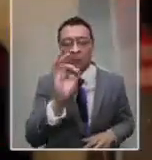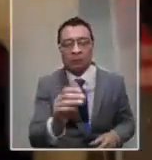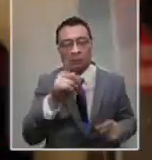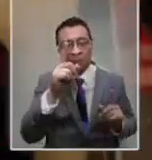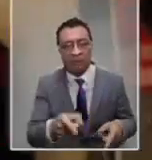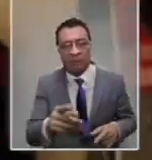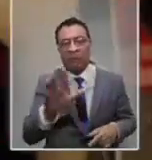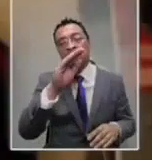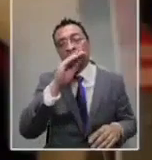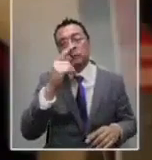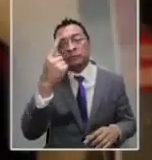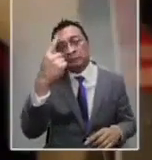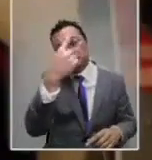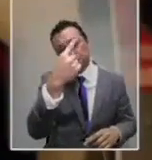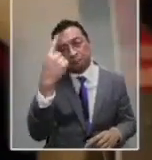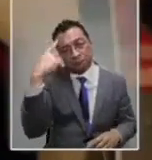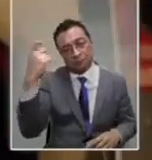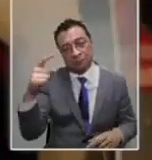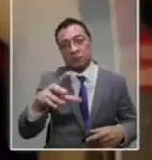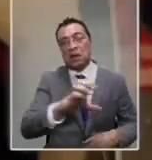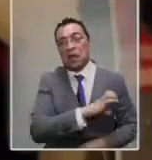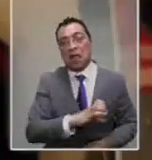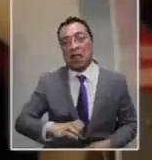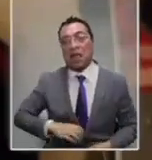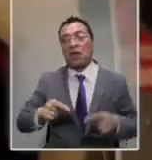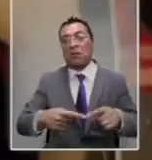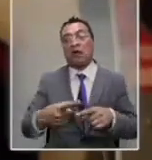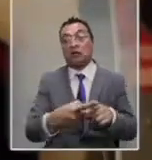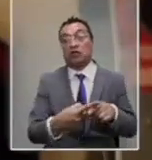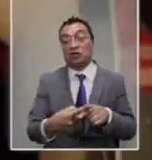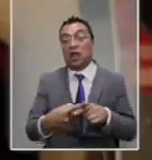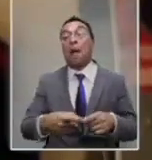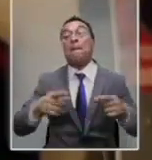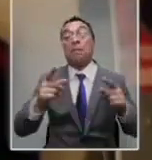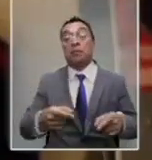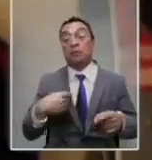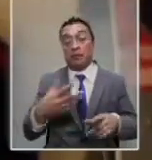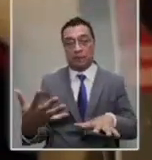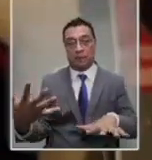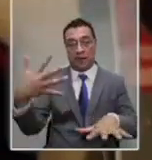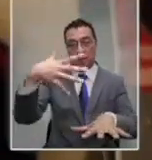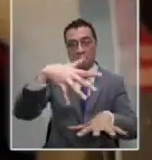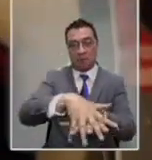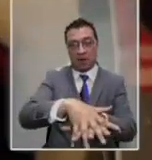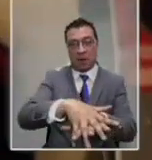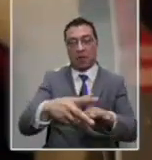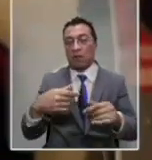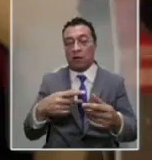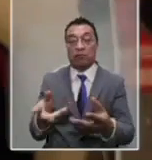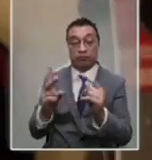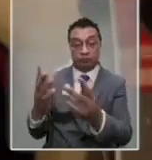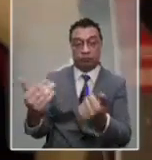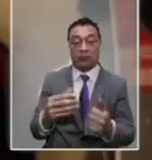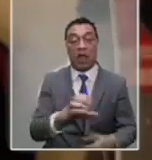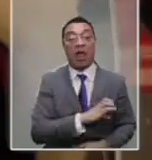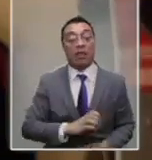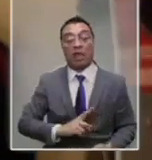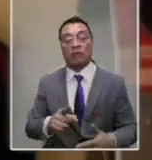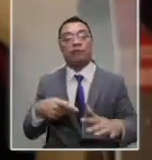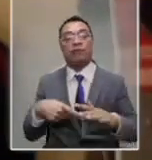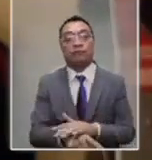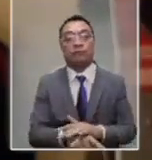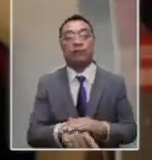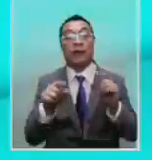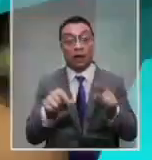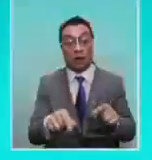pero aún así, nunca uno puede decir que el Estado está, o sea, que la sociedad está preparada para recibir inmigrantes si es que el Estado no